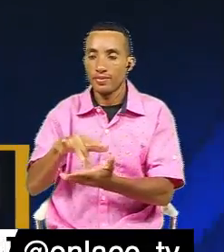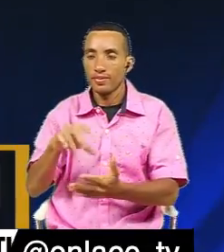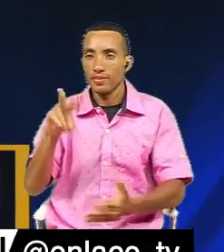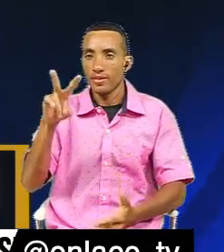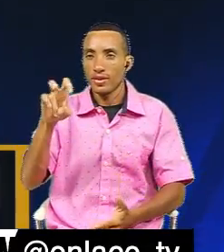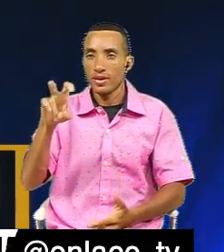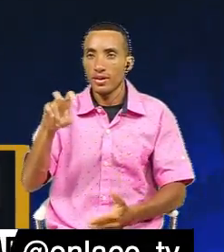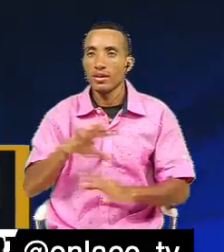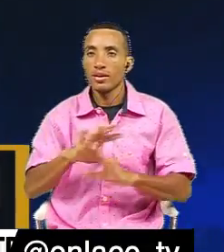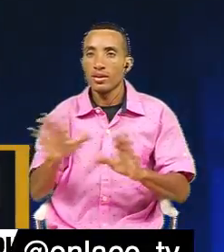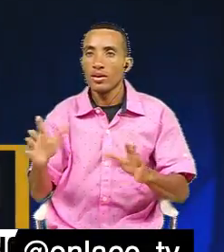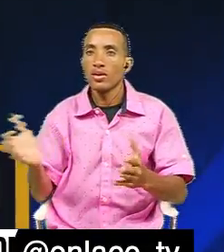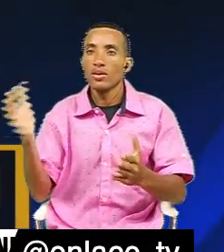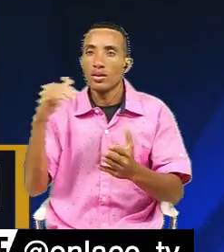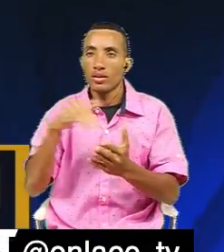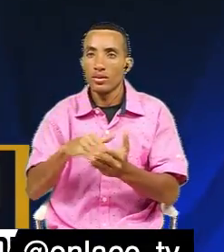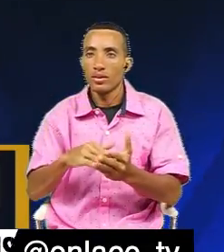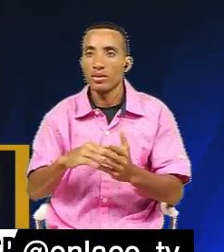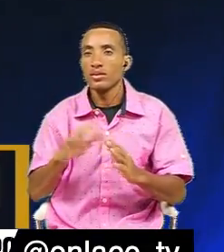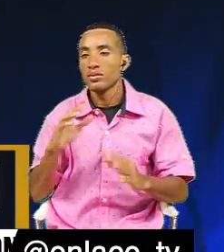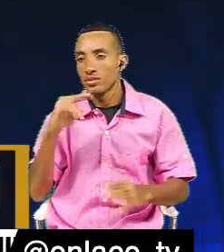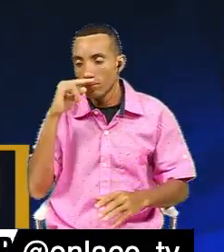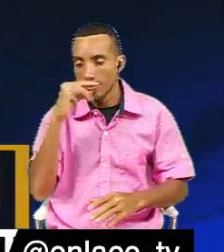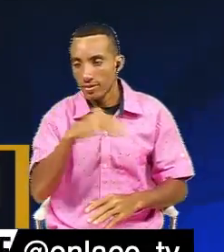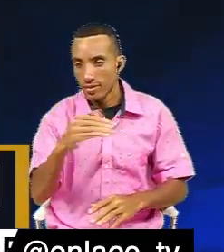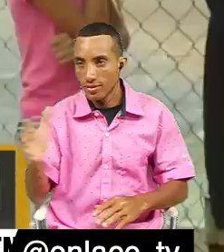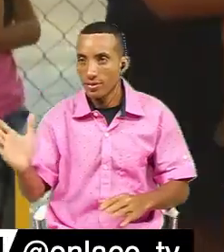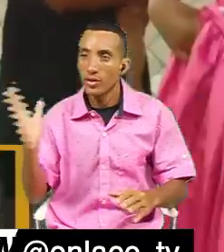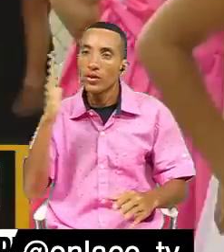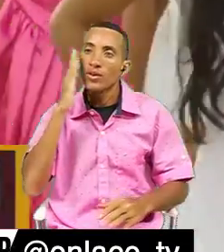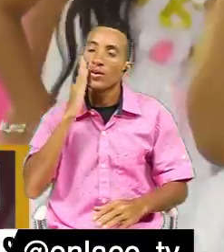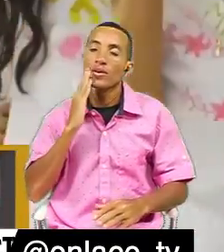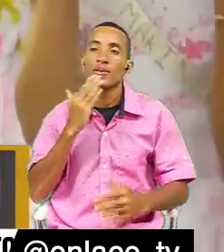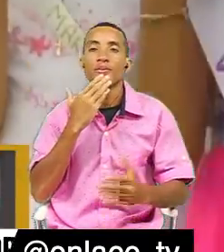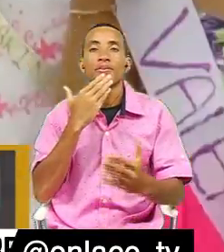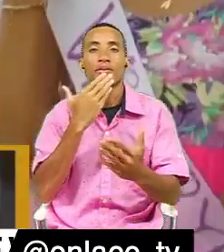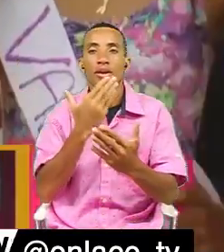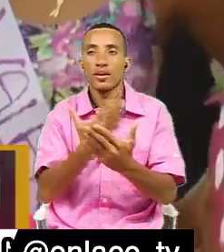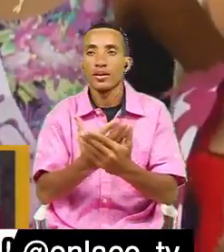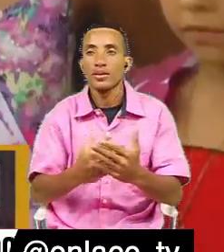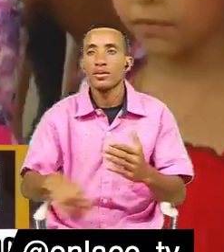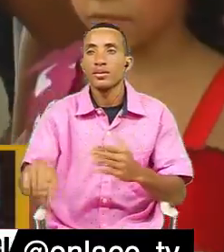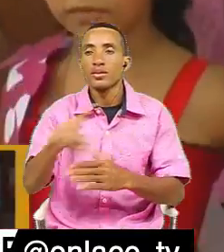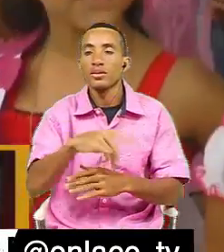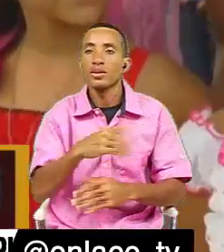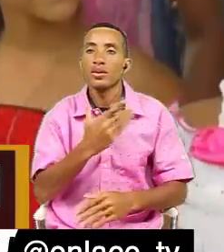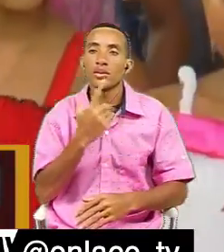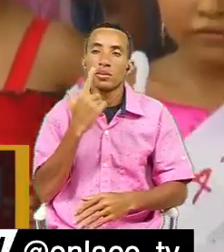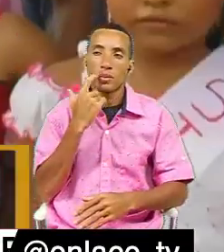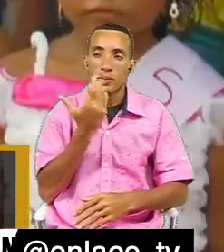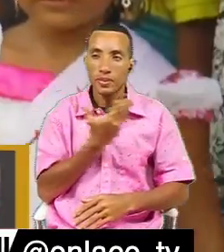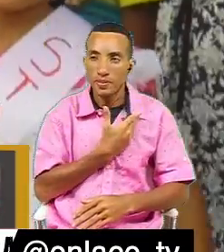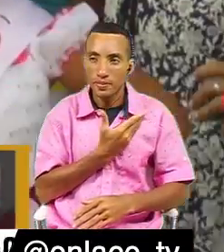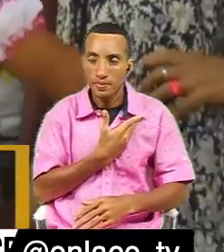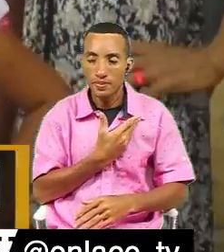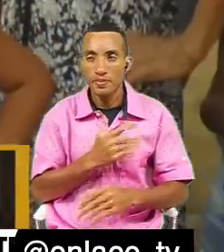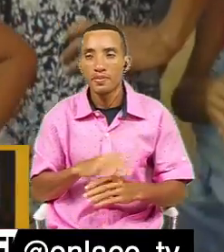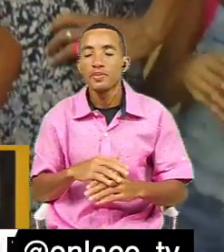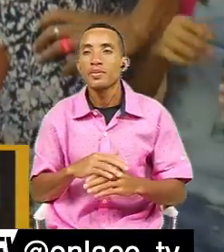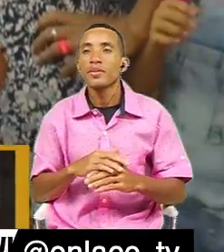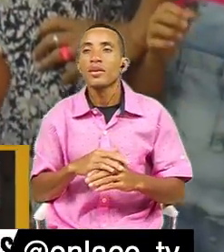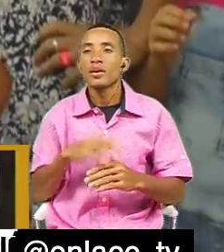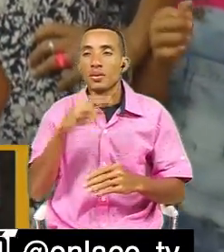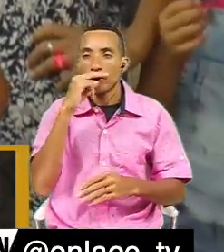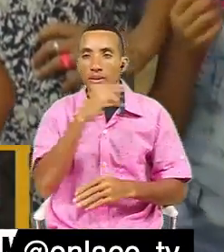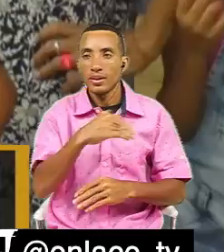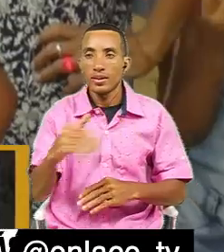buscó rescatar en ese sector la niñez y la juventud. Agradecida con la colaboración de los padres, con los niños, porque de verdad pensamos que